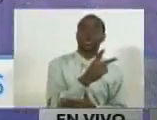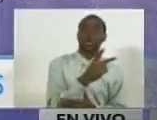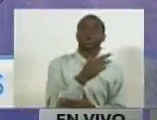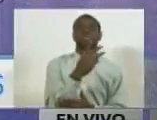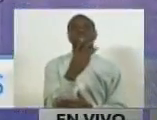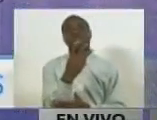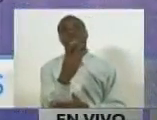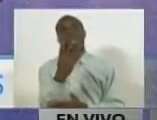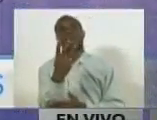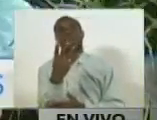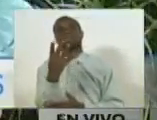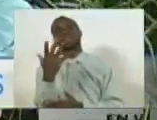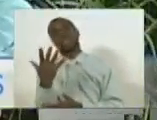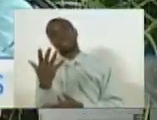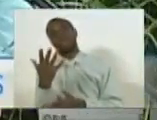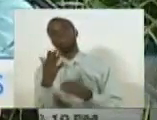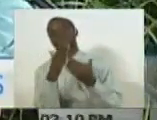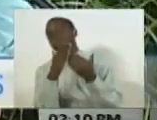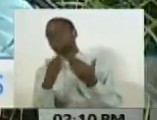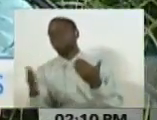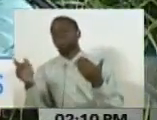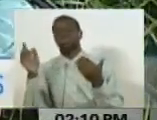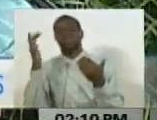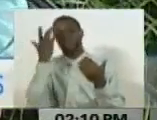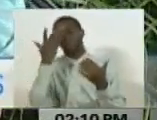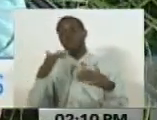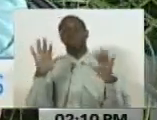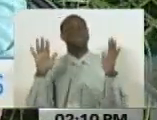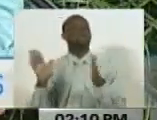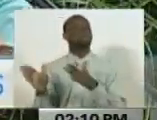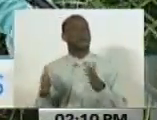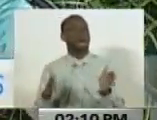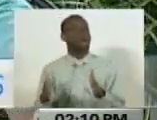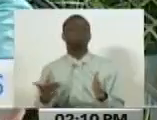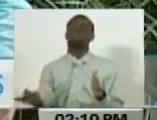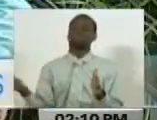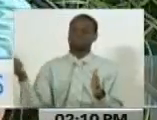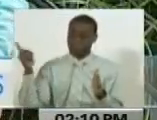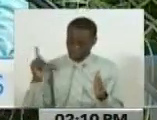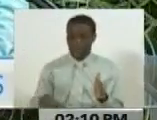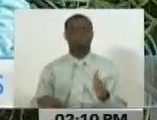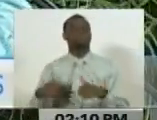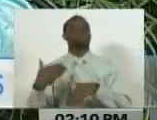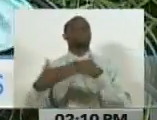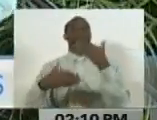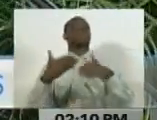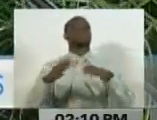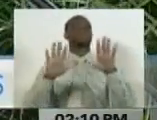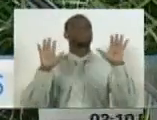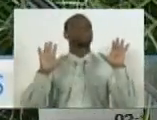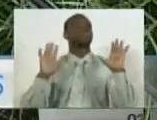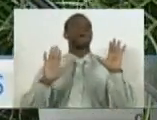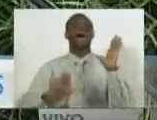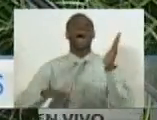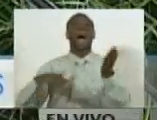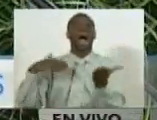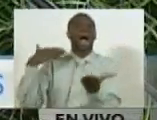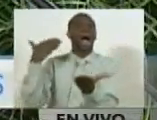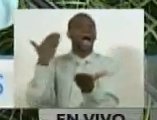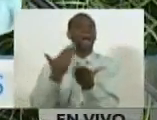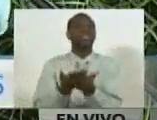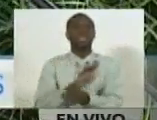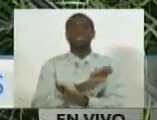mes de febrero, y si hace falta marzo, en marzo le damos también, ¿verdad? Hasta que todos